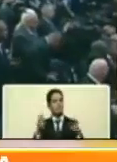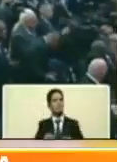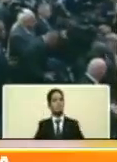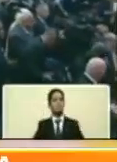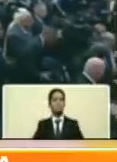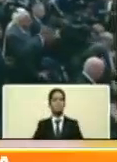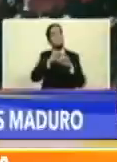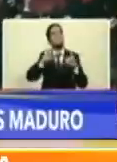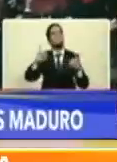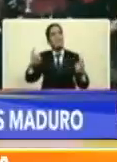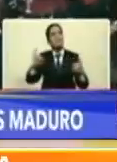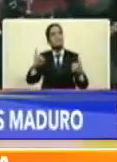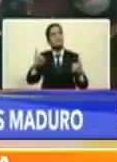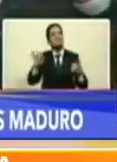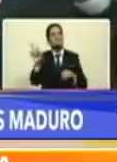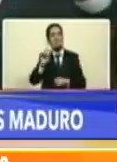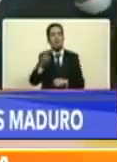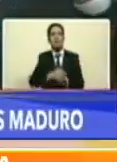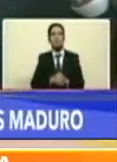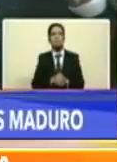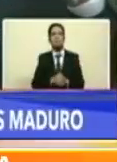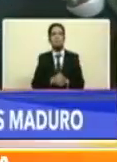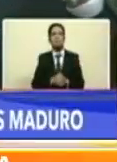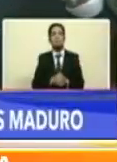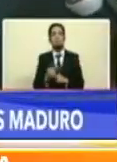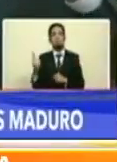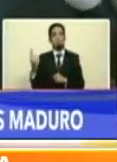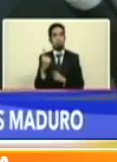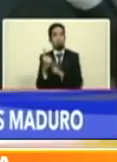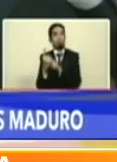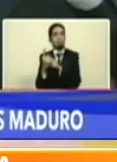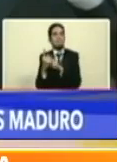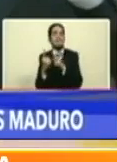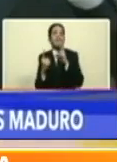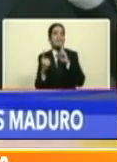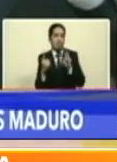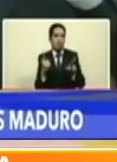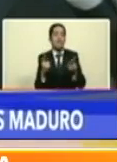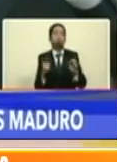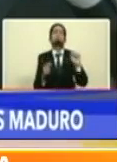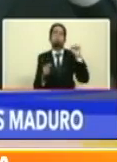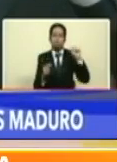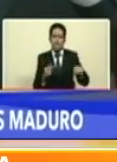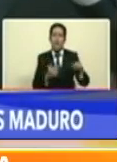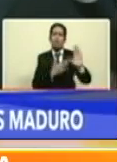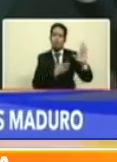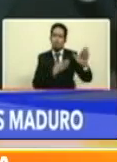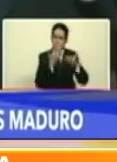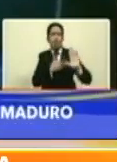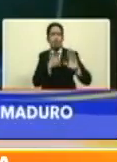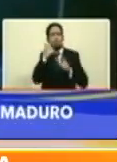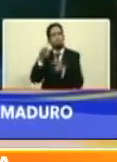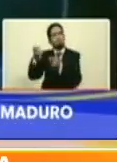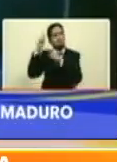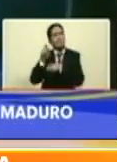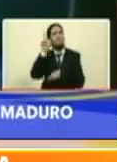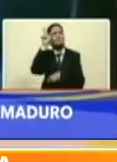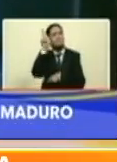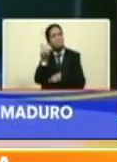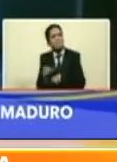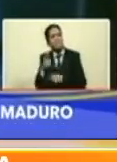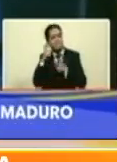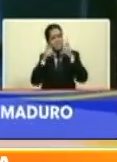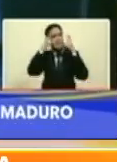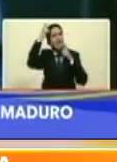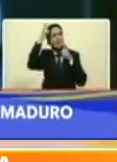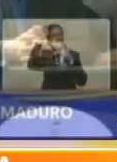duda que cuando atenta contra el presidente de la única instancia estatal reconocida por la comunidad internacional, como